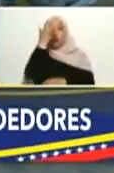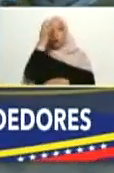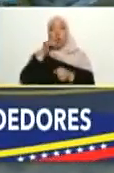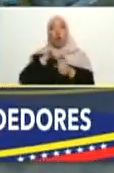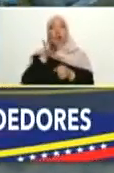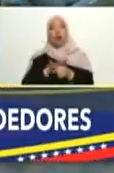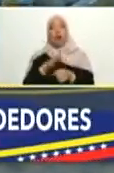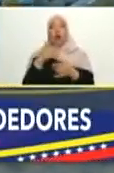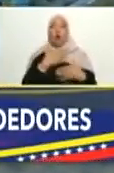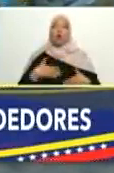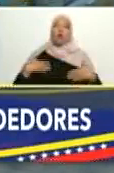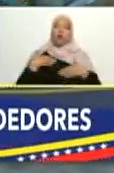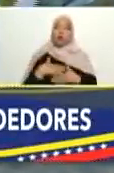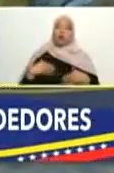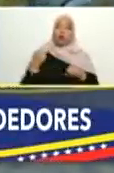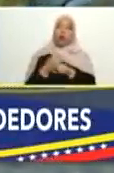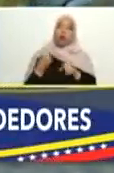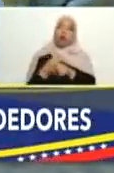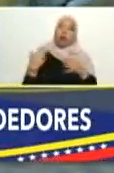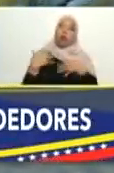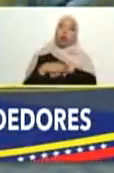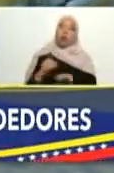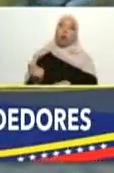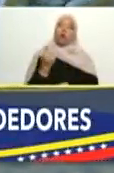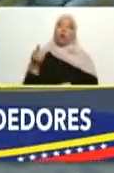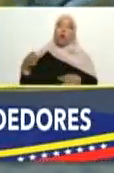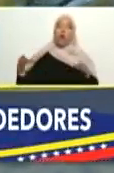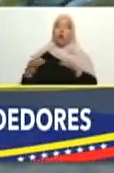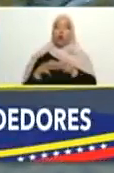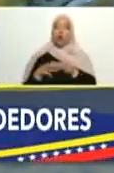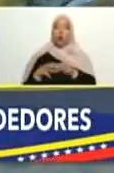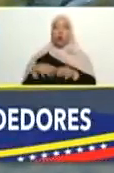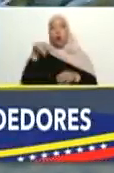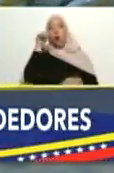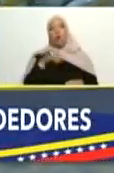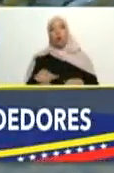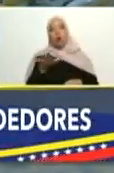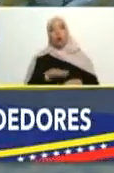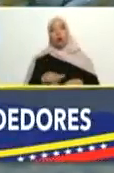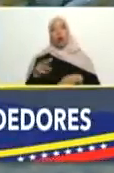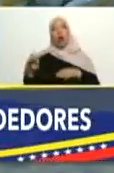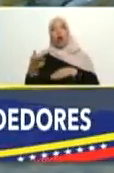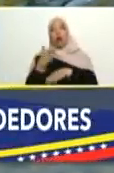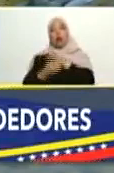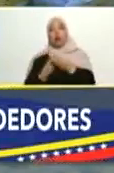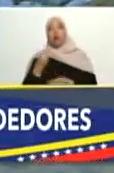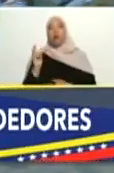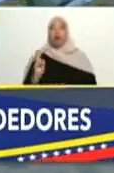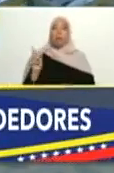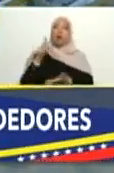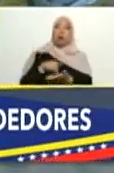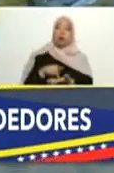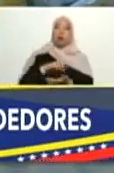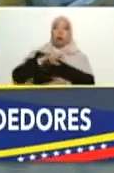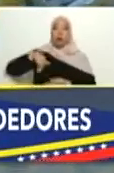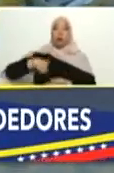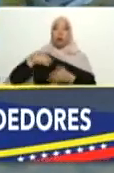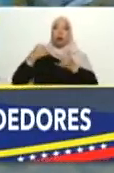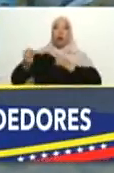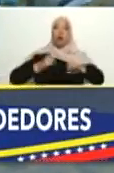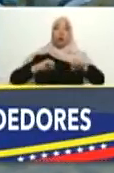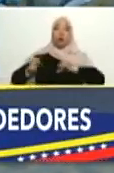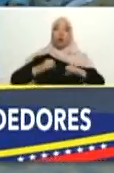tenemos condiciones para seguir integrándonos como un solo equipo, público, privado, de gobierno, de participación de nuestro